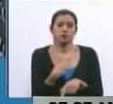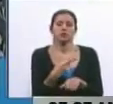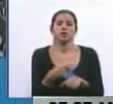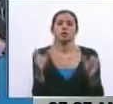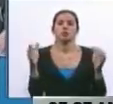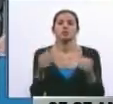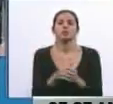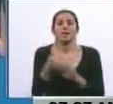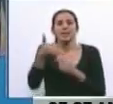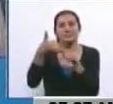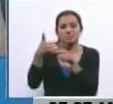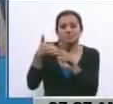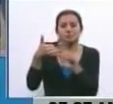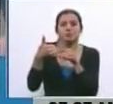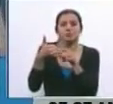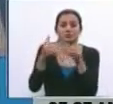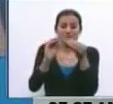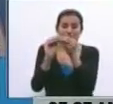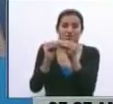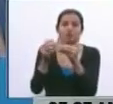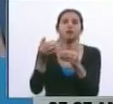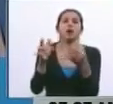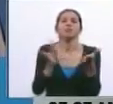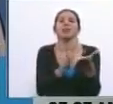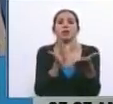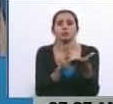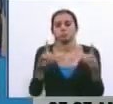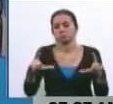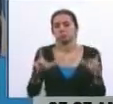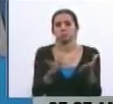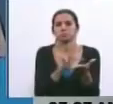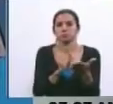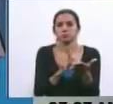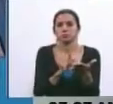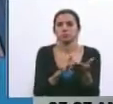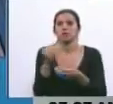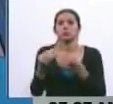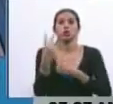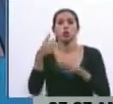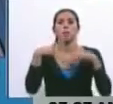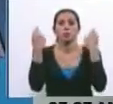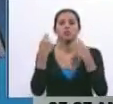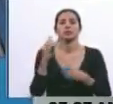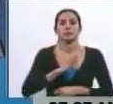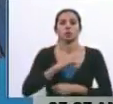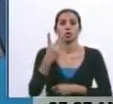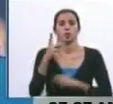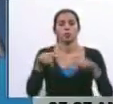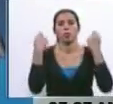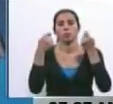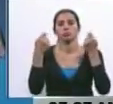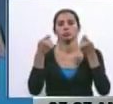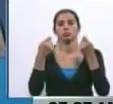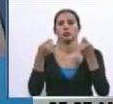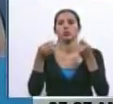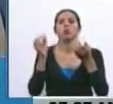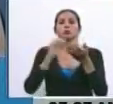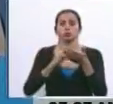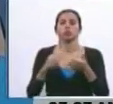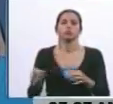equipos terminales? ¿Equipos terminales son los celulares o las tabletas? Ya hemos hecho dos promociones desde que volvimos a